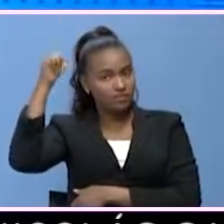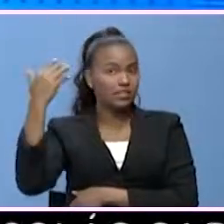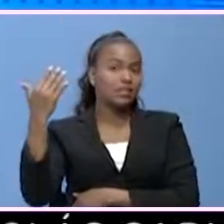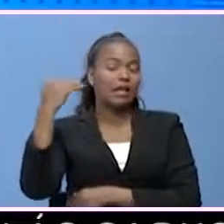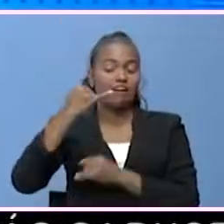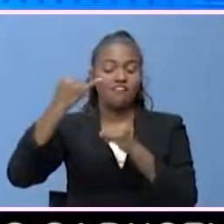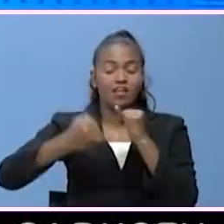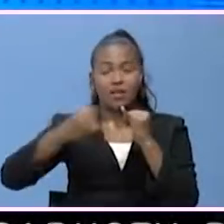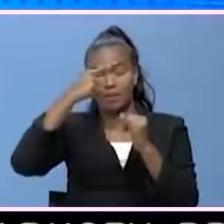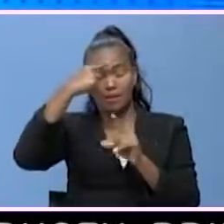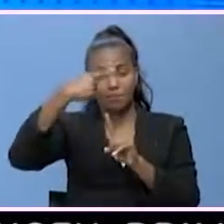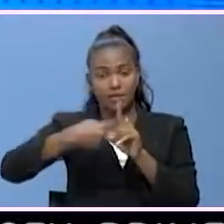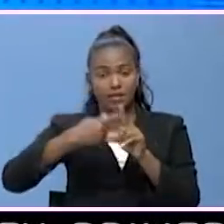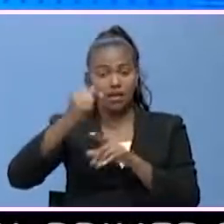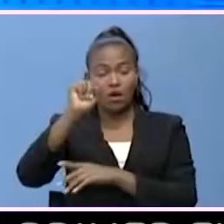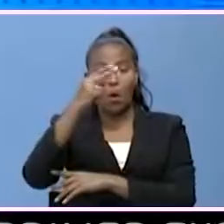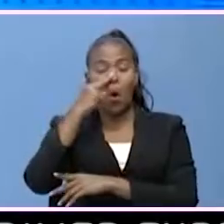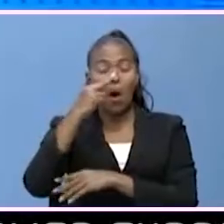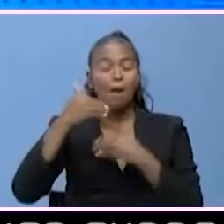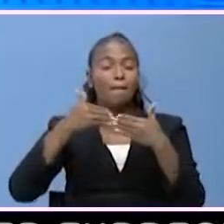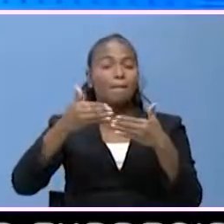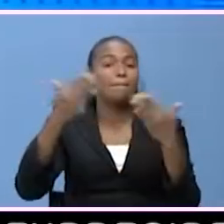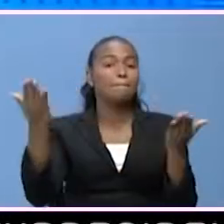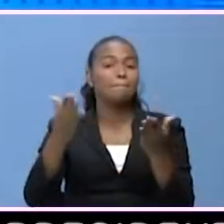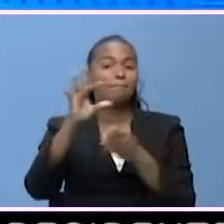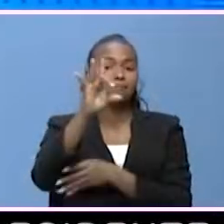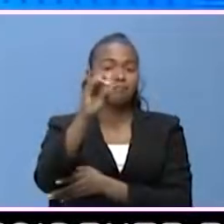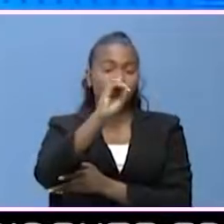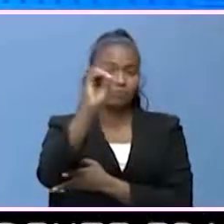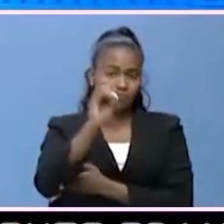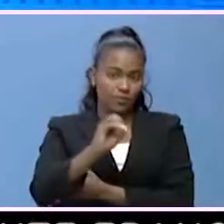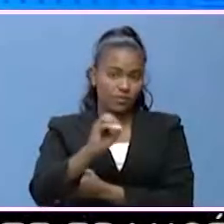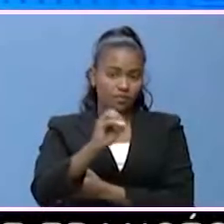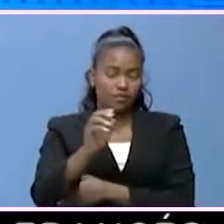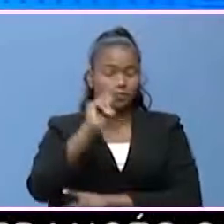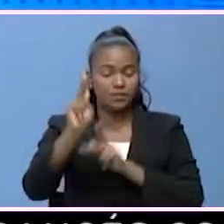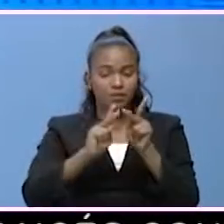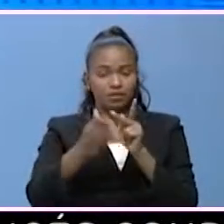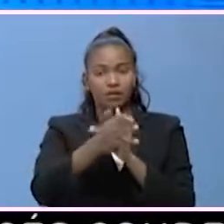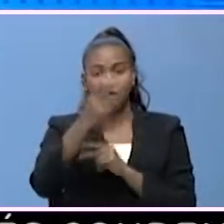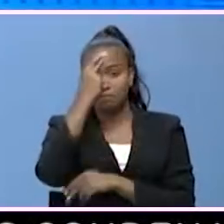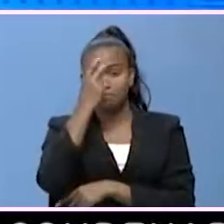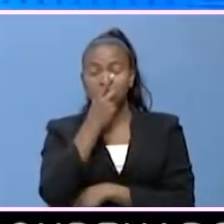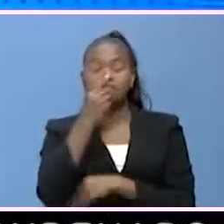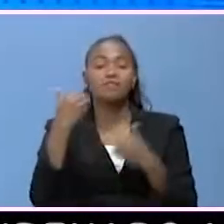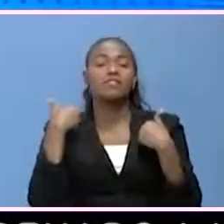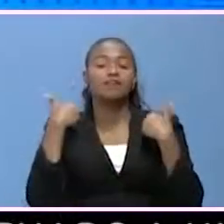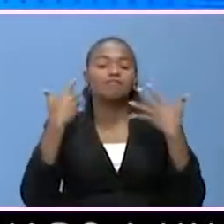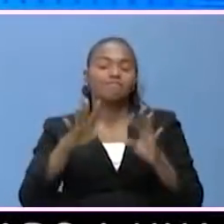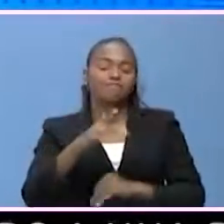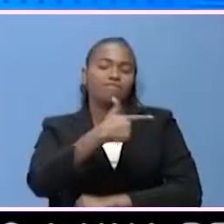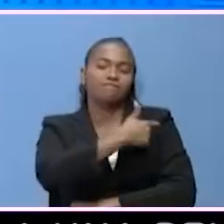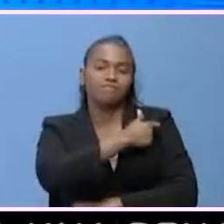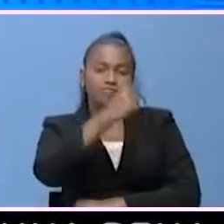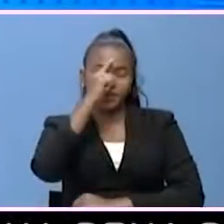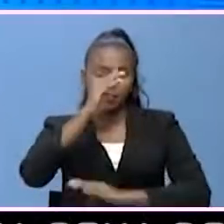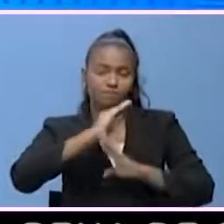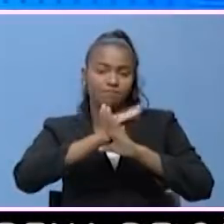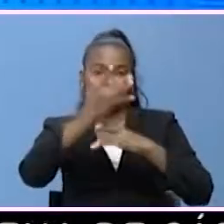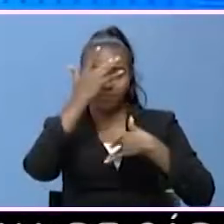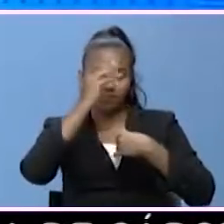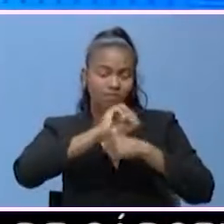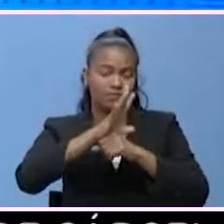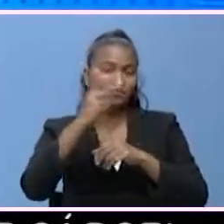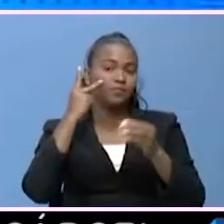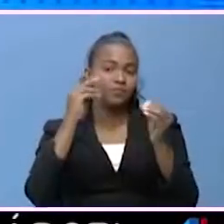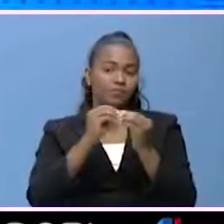que a finales del mes de junio se tiene previsto que el 80% de la población dominicana esté vacunada contra el COVID-19.